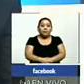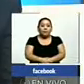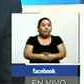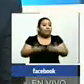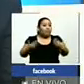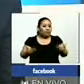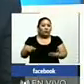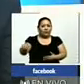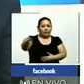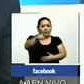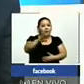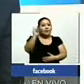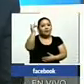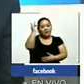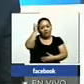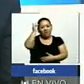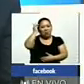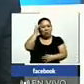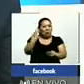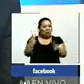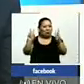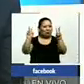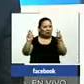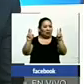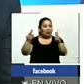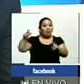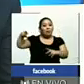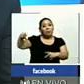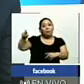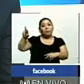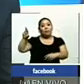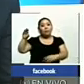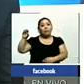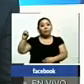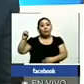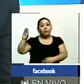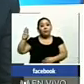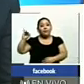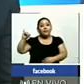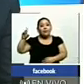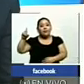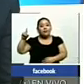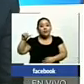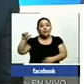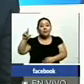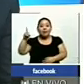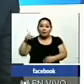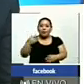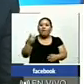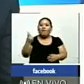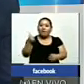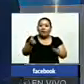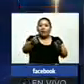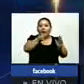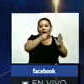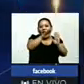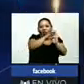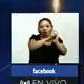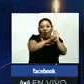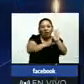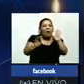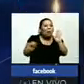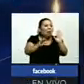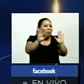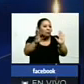Y como sabemos, la sección de probidad de la Corte Suprema de Justicia tiene una gran cantidad de informes en lista de espera para que tengamos pues una idea más